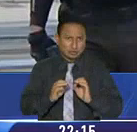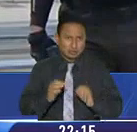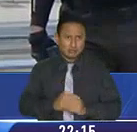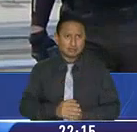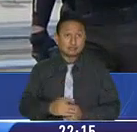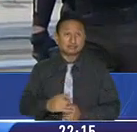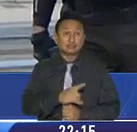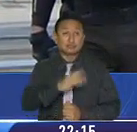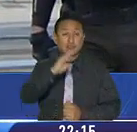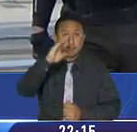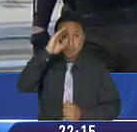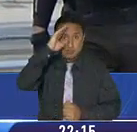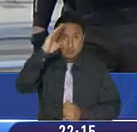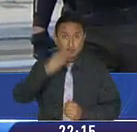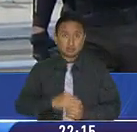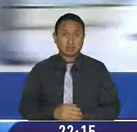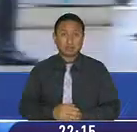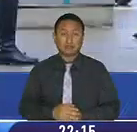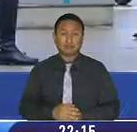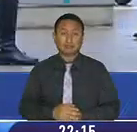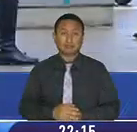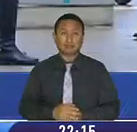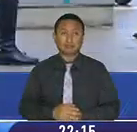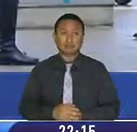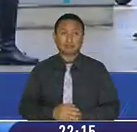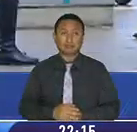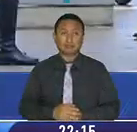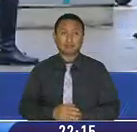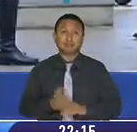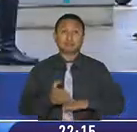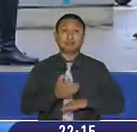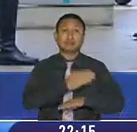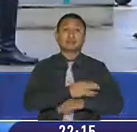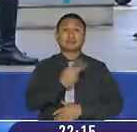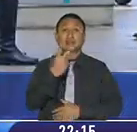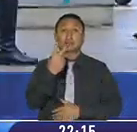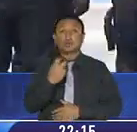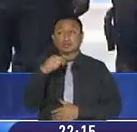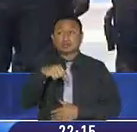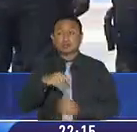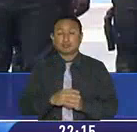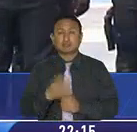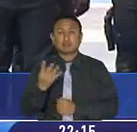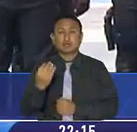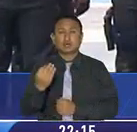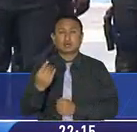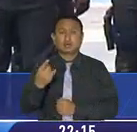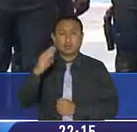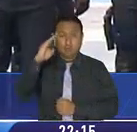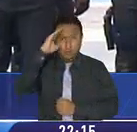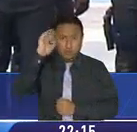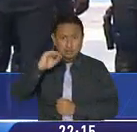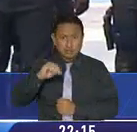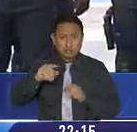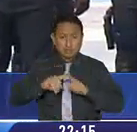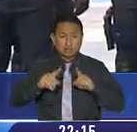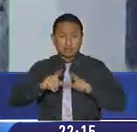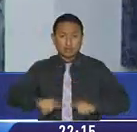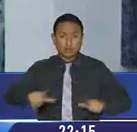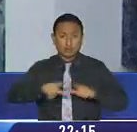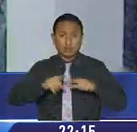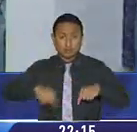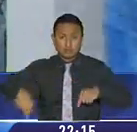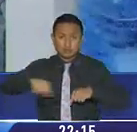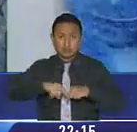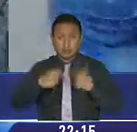dice el policía clase encargado. Antes del mediodía, 14 efectivos salían a patrullar varios puntos del distrito